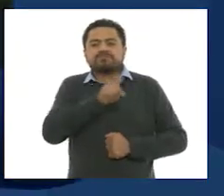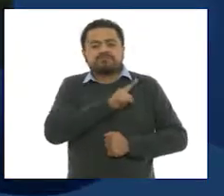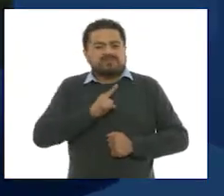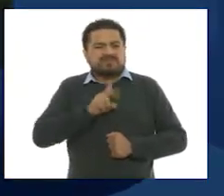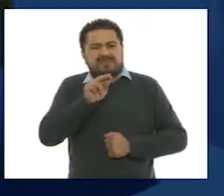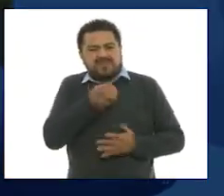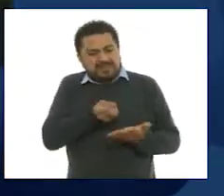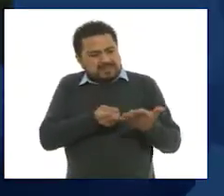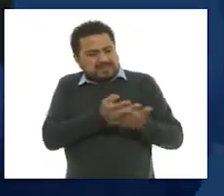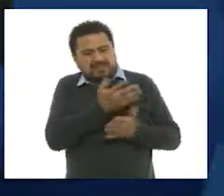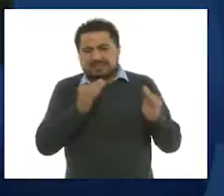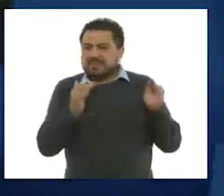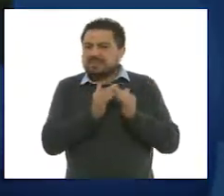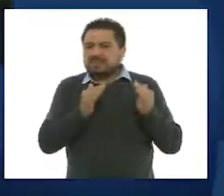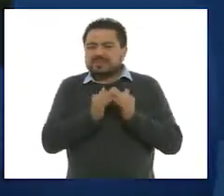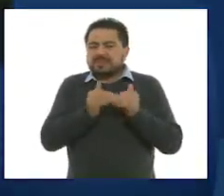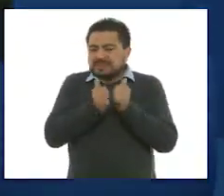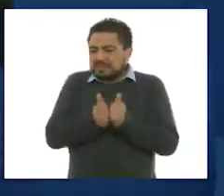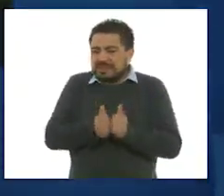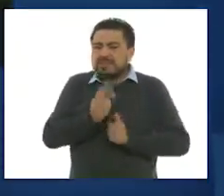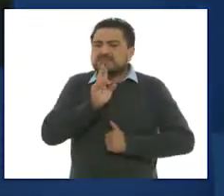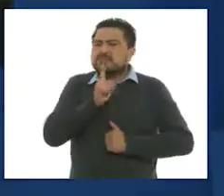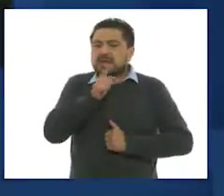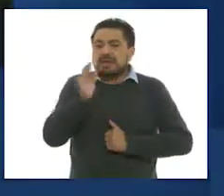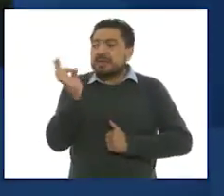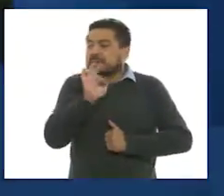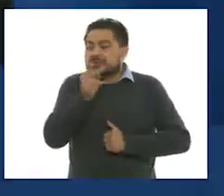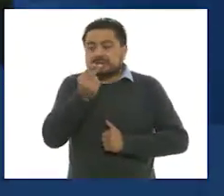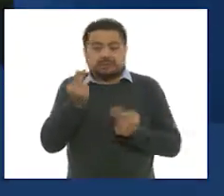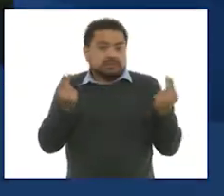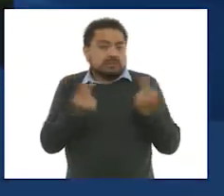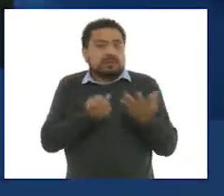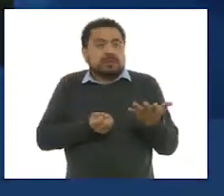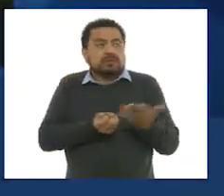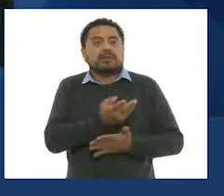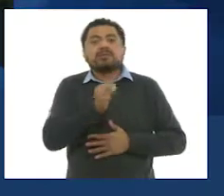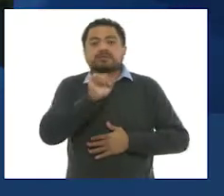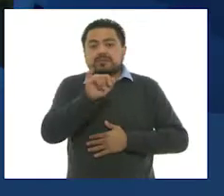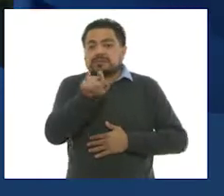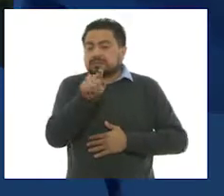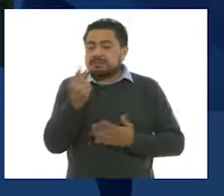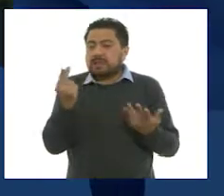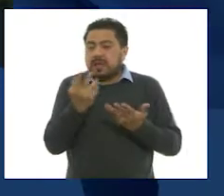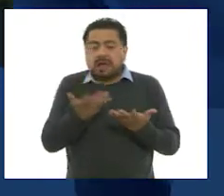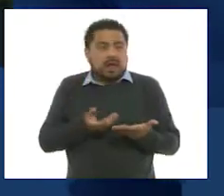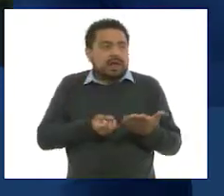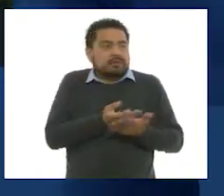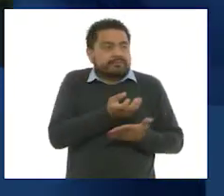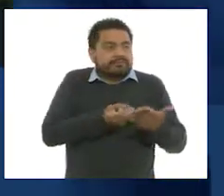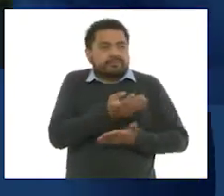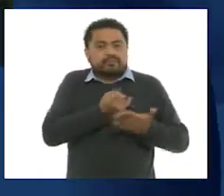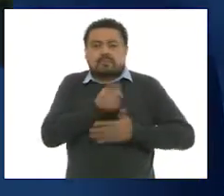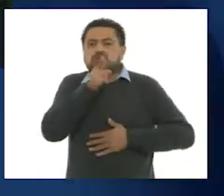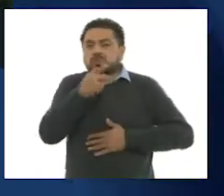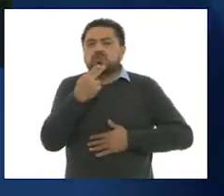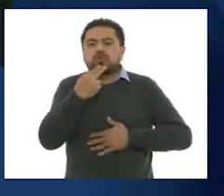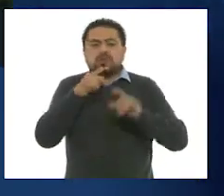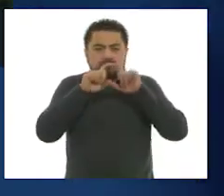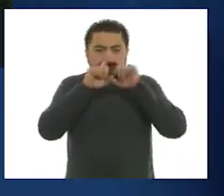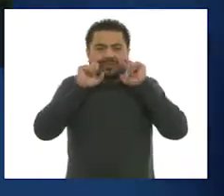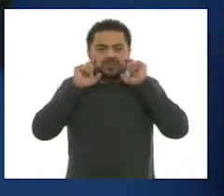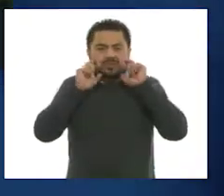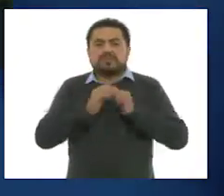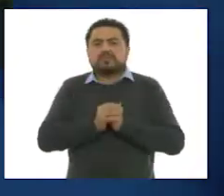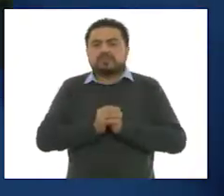no salir de casa a menos que sea muy necesario. Si lo haces, utiliza el